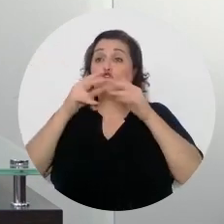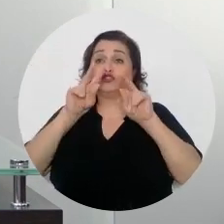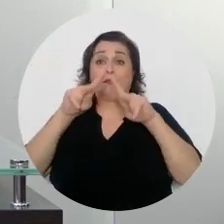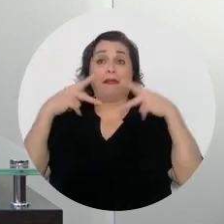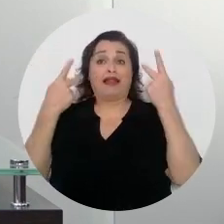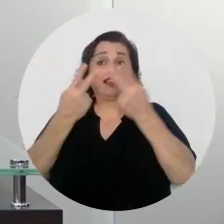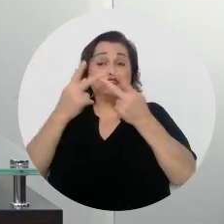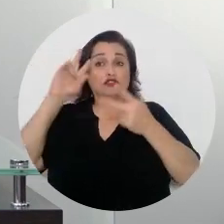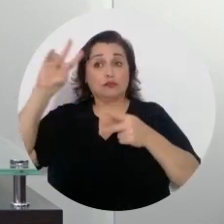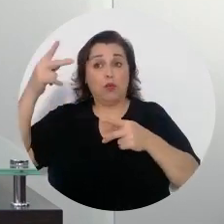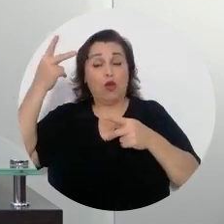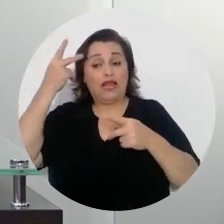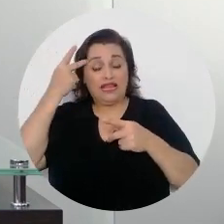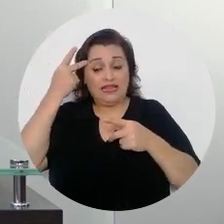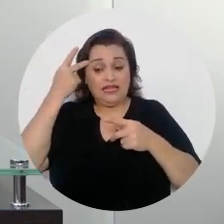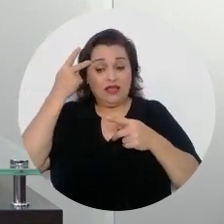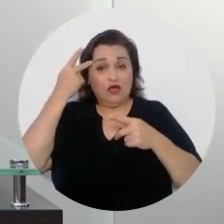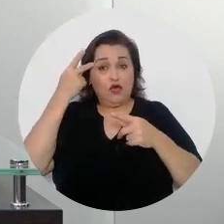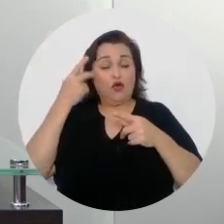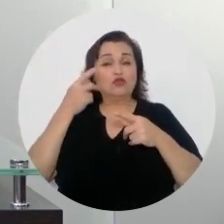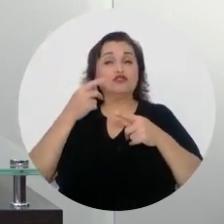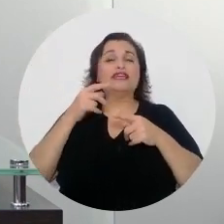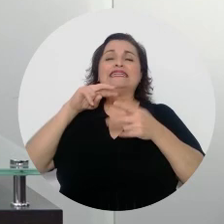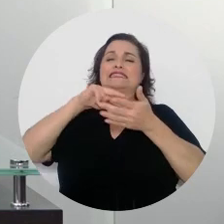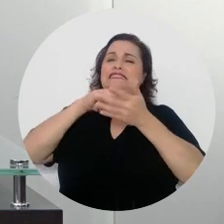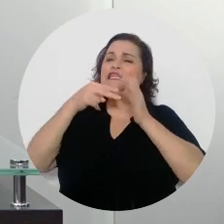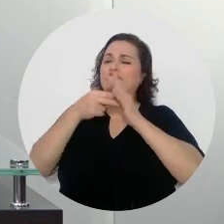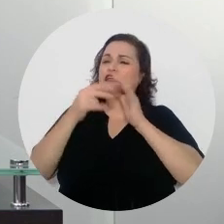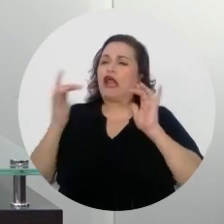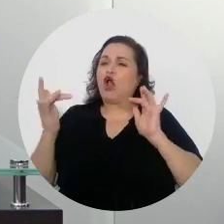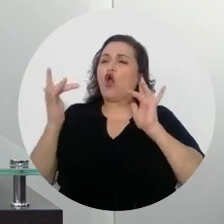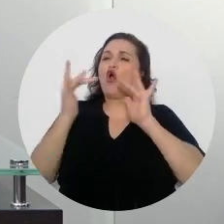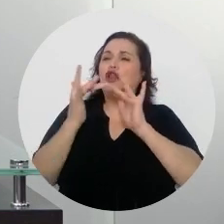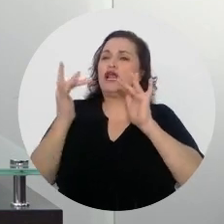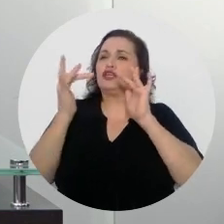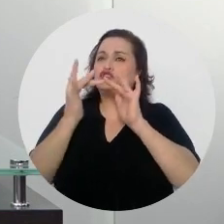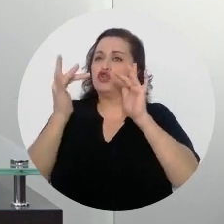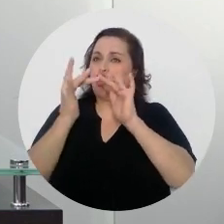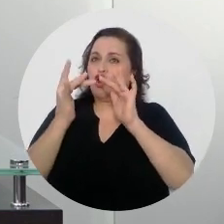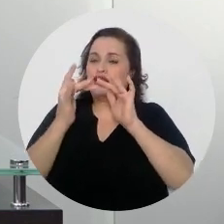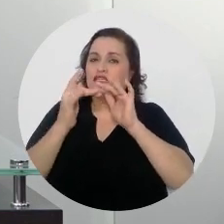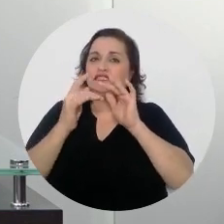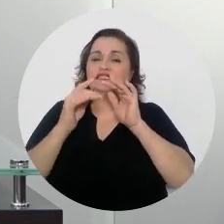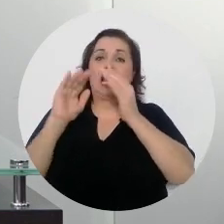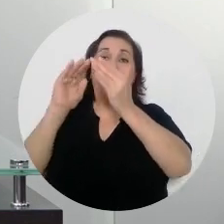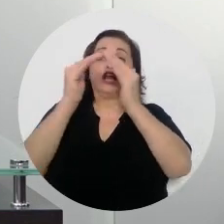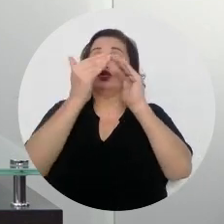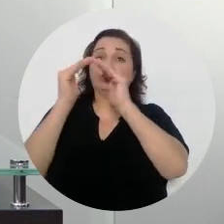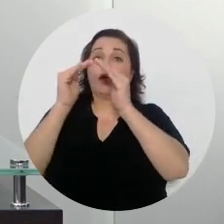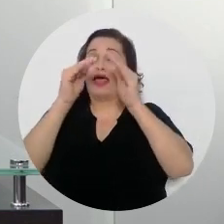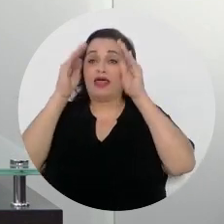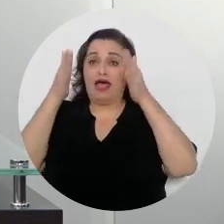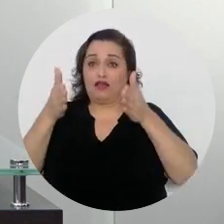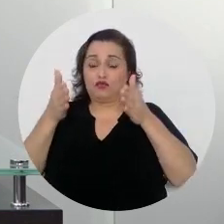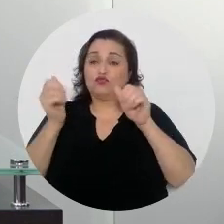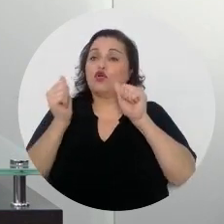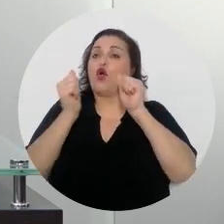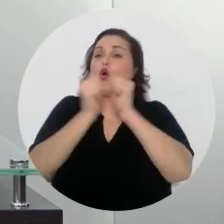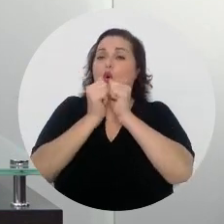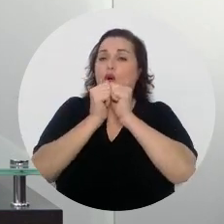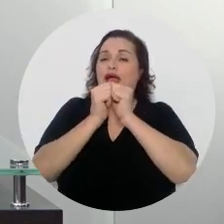los partidos políticos, que vienen a ser esos vehículos que conectan a los ciudadanos y a las